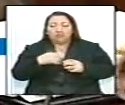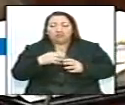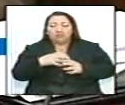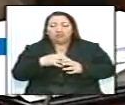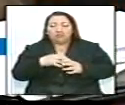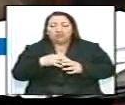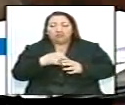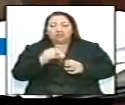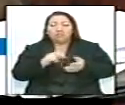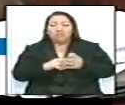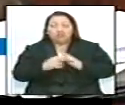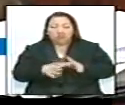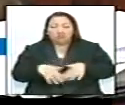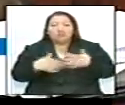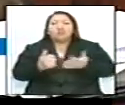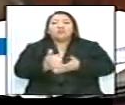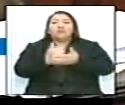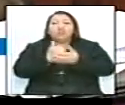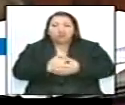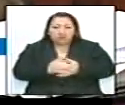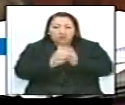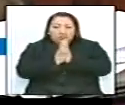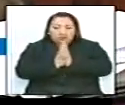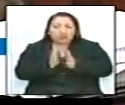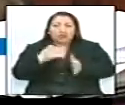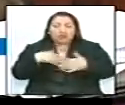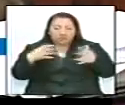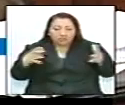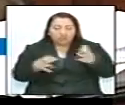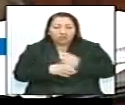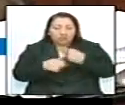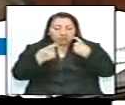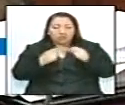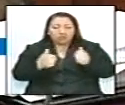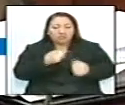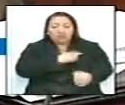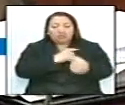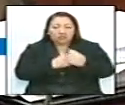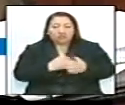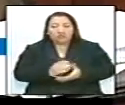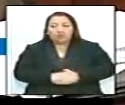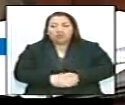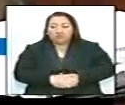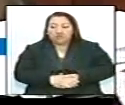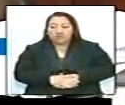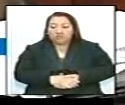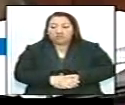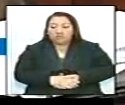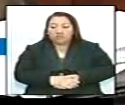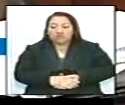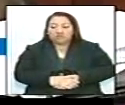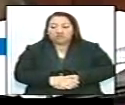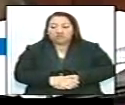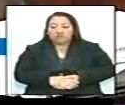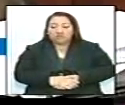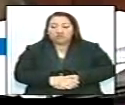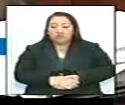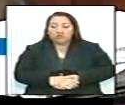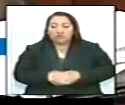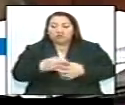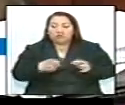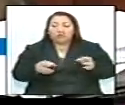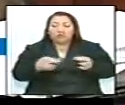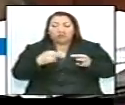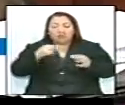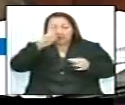exhorto para que nos ayude a poder tomar una decisión valiente. El pueblo del Perú está pidiendo esa